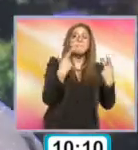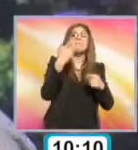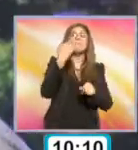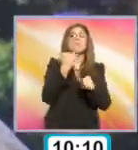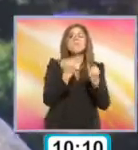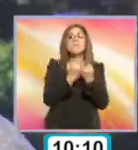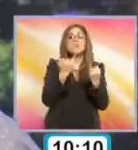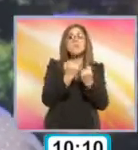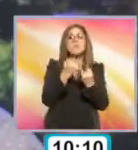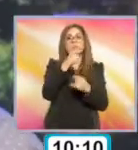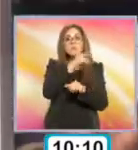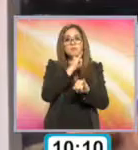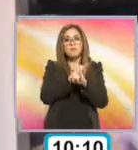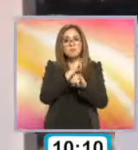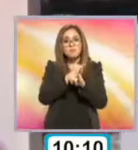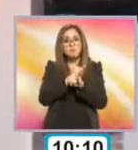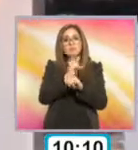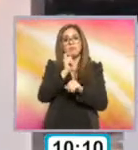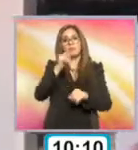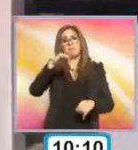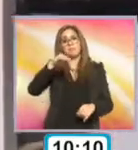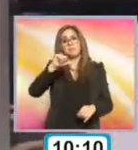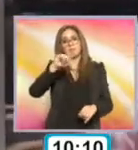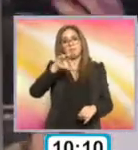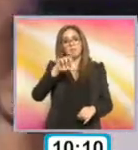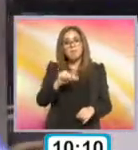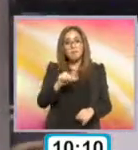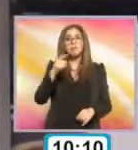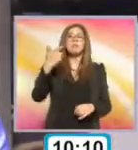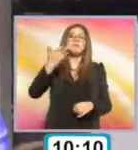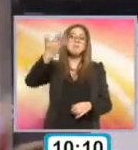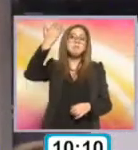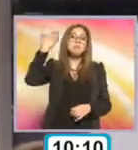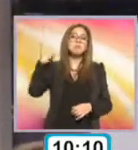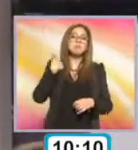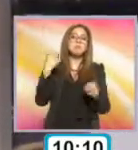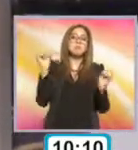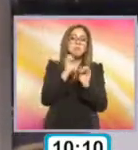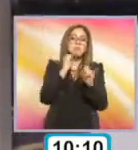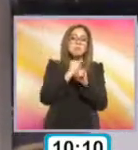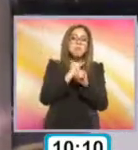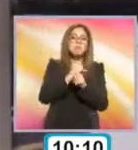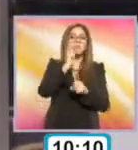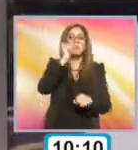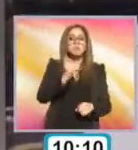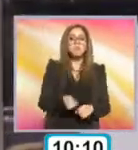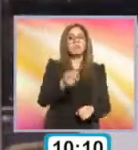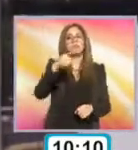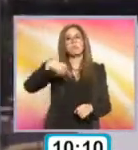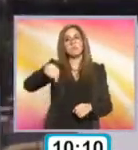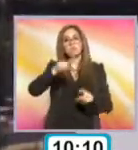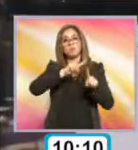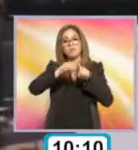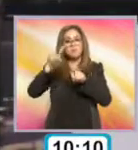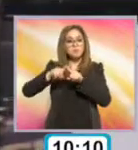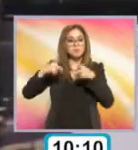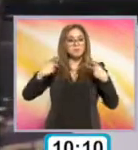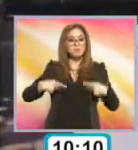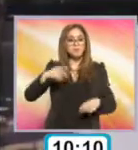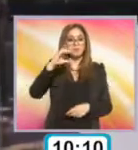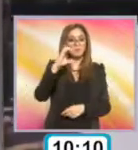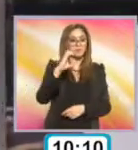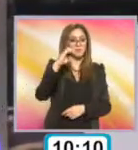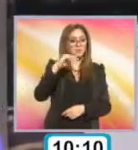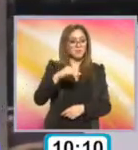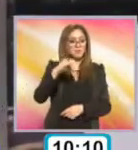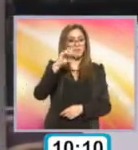través de tu marca. Sí, porque yo no hacía redes antes, ahora estoy estrenando mis redes, Cmazo Oficial en todas las redes. Para que te sigan. Y aparte hemos creado